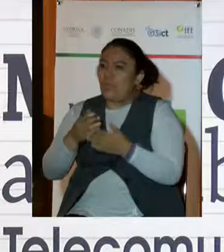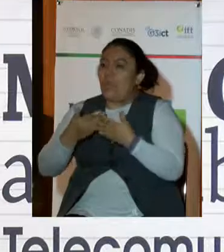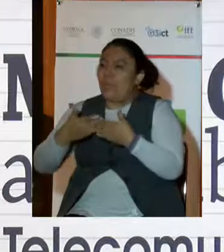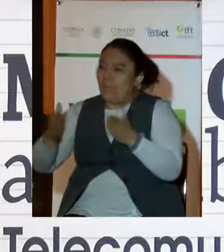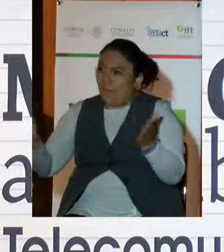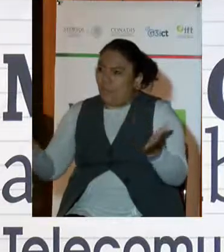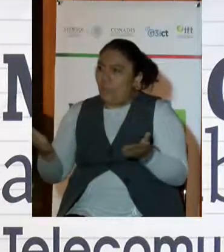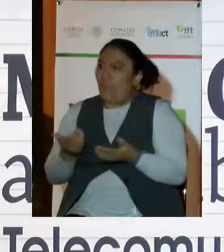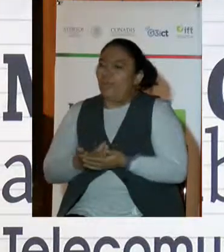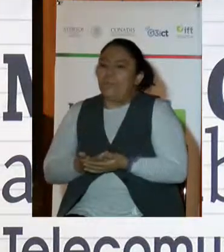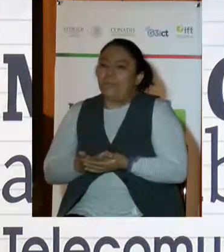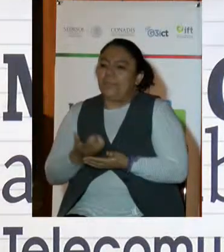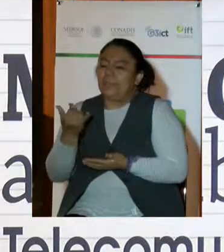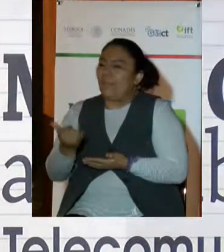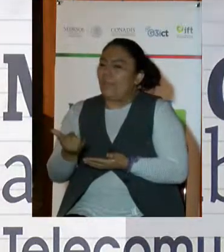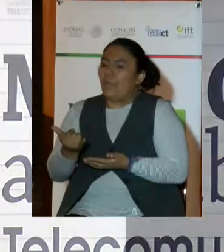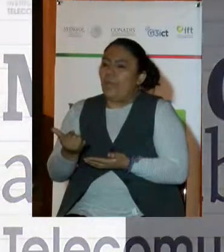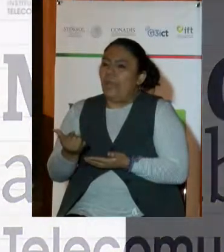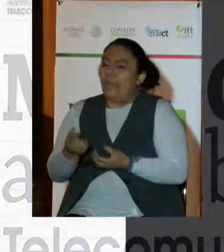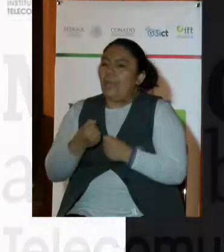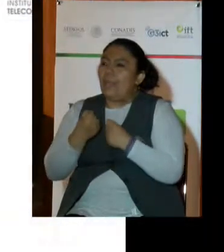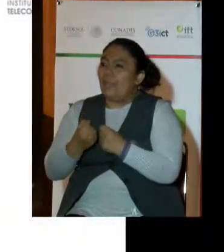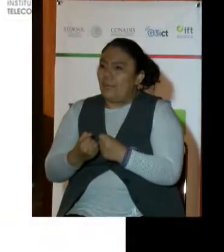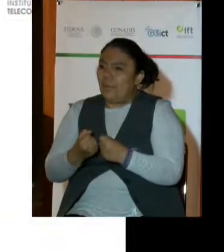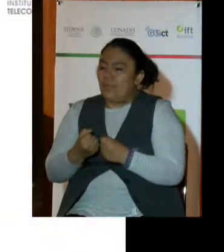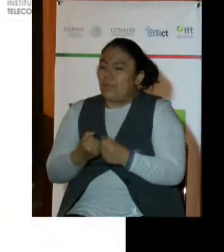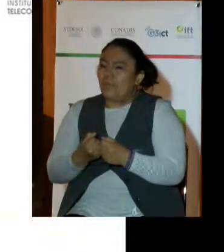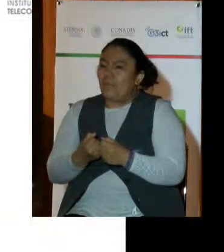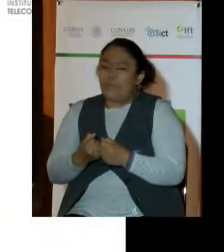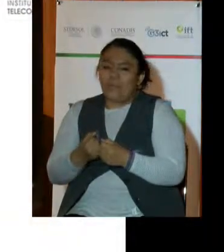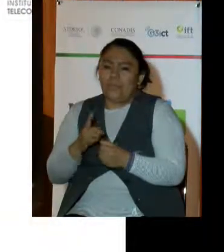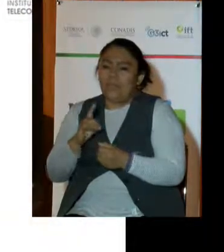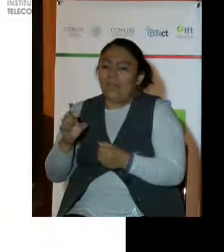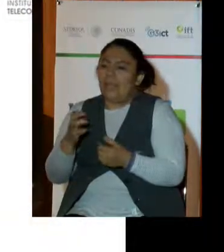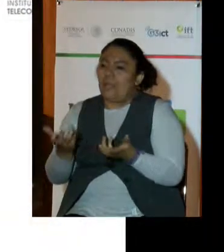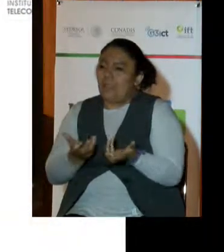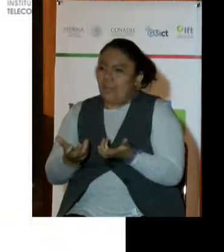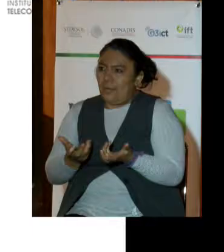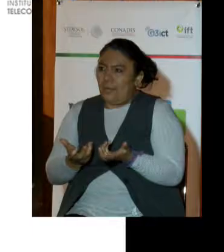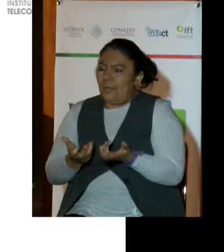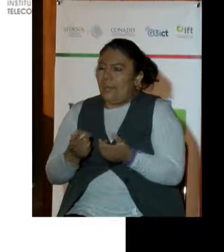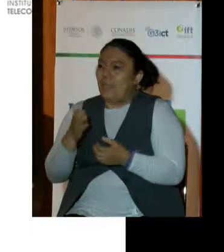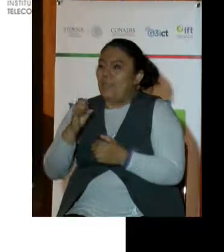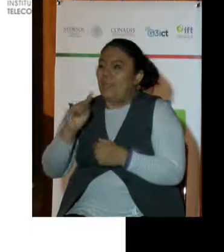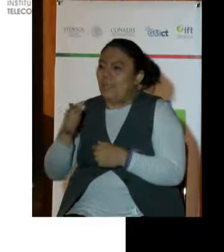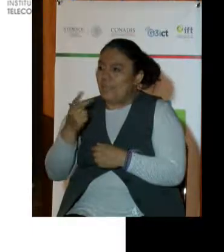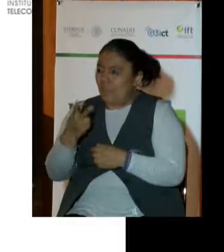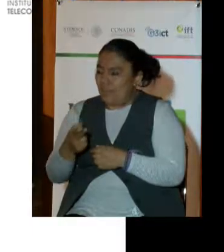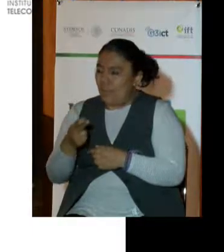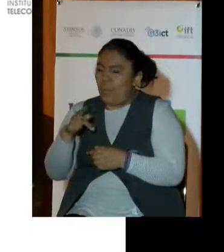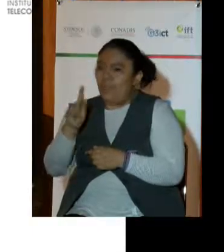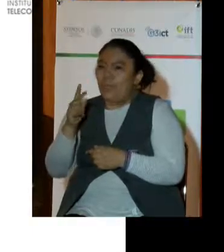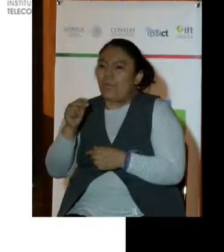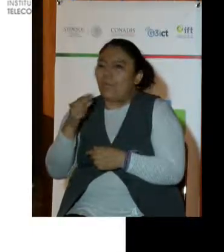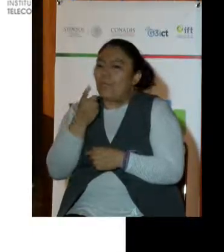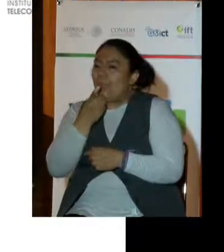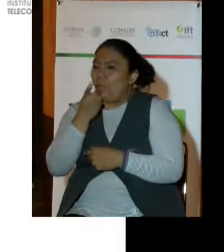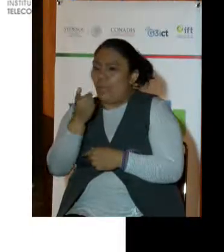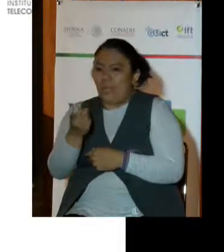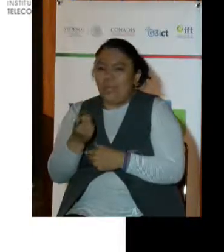apertura y la determinación de hacerlo. También, y perdón que no lo